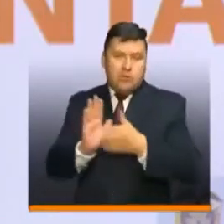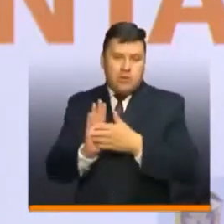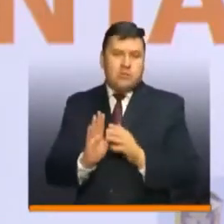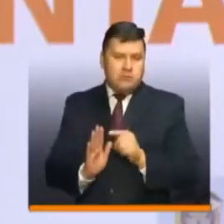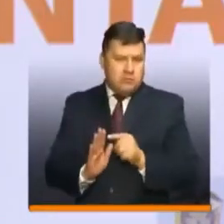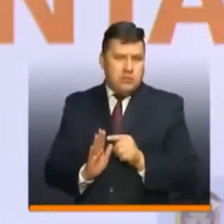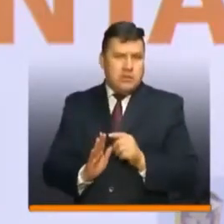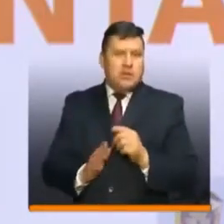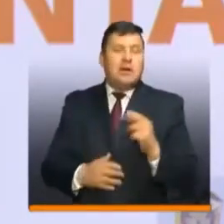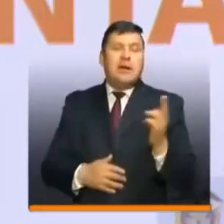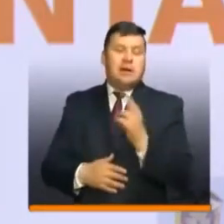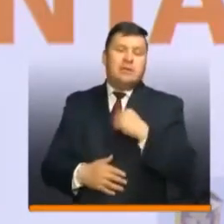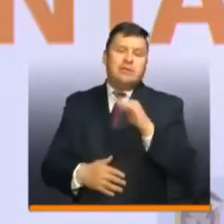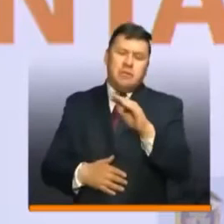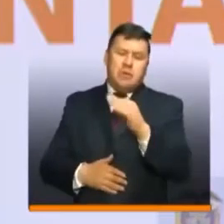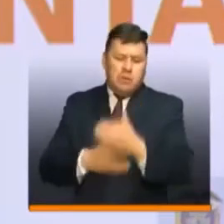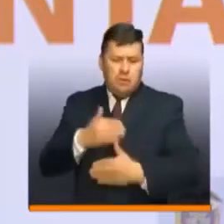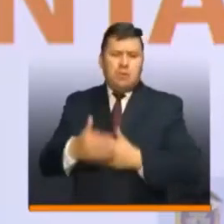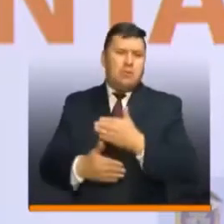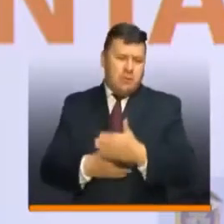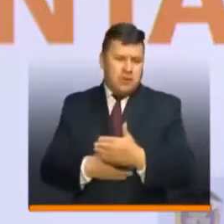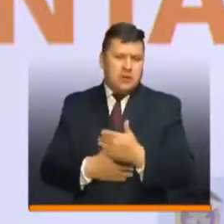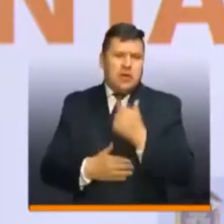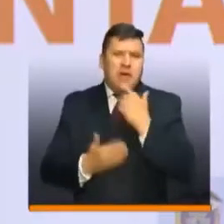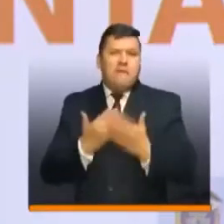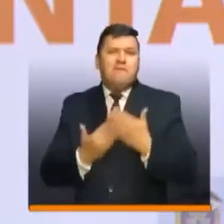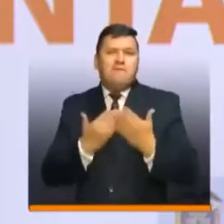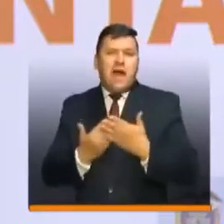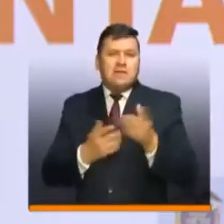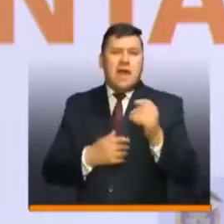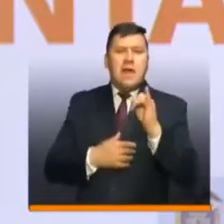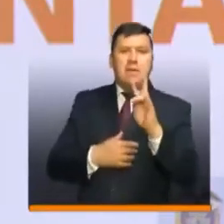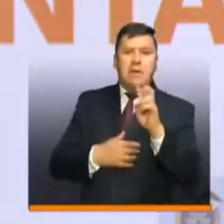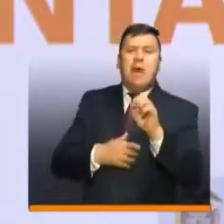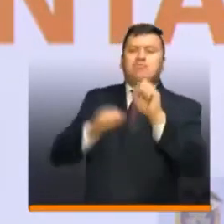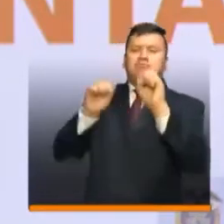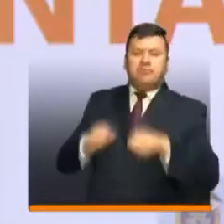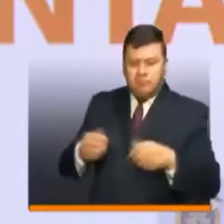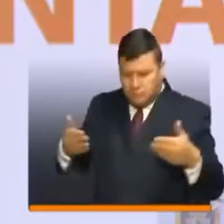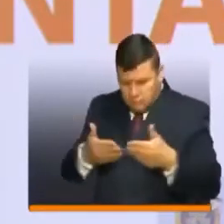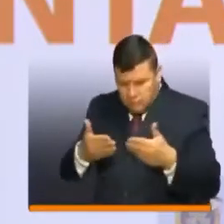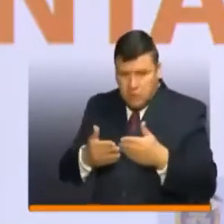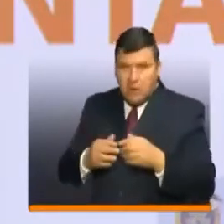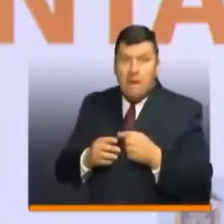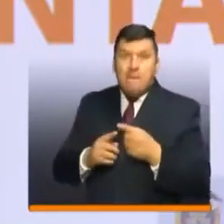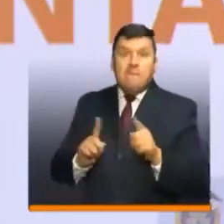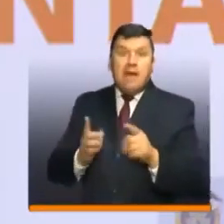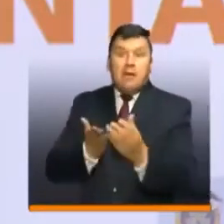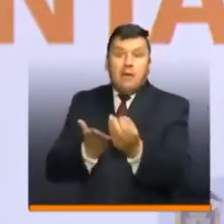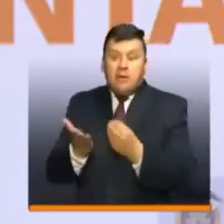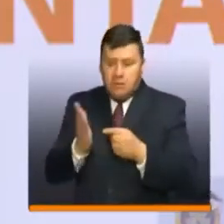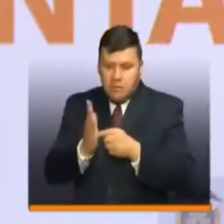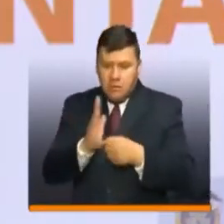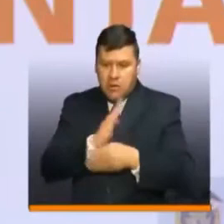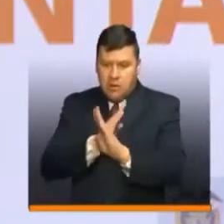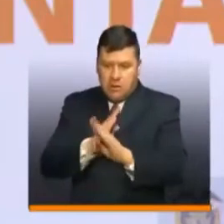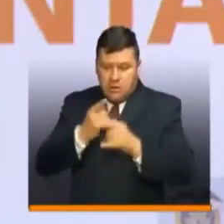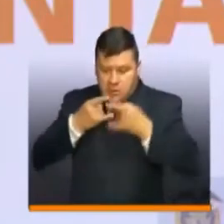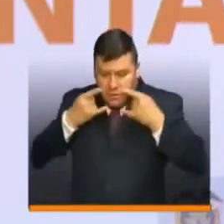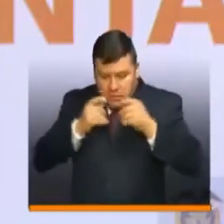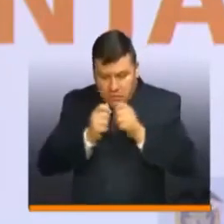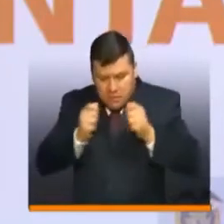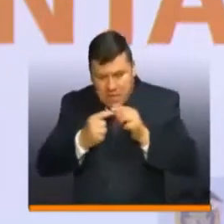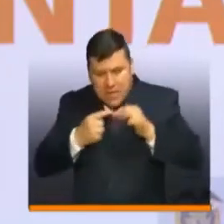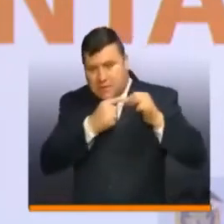procedimiento que repito es un procedimiento que se ha facilitado naturalmente garantizando todas las condiciones de bioseguridad pero